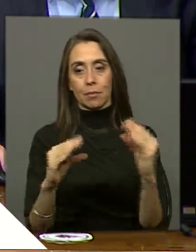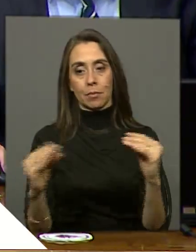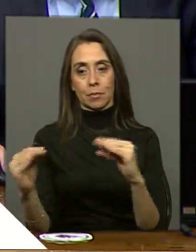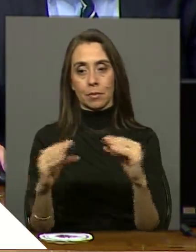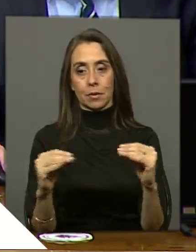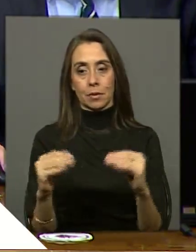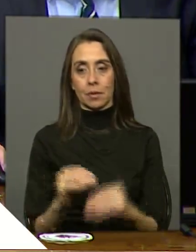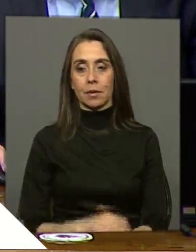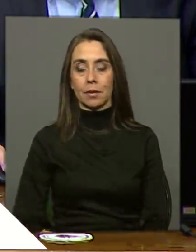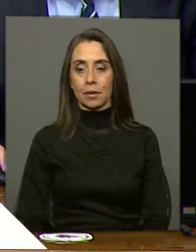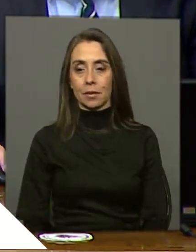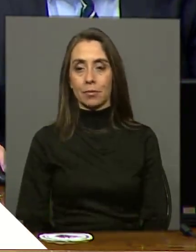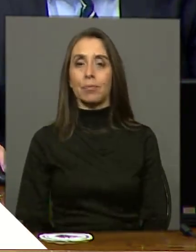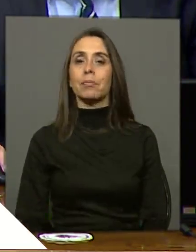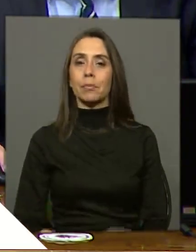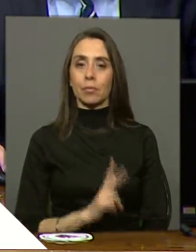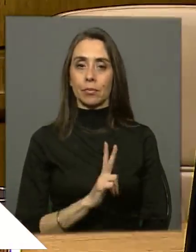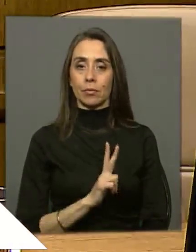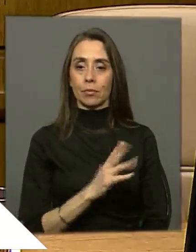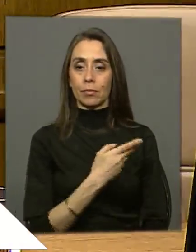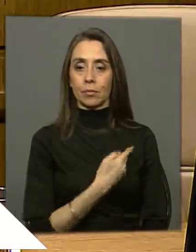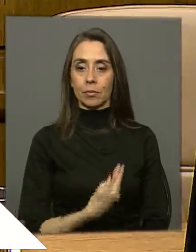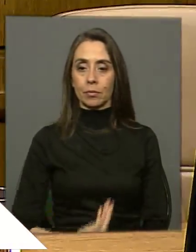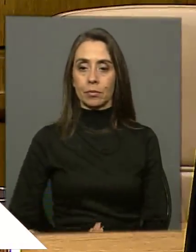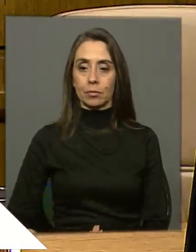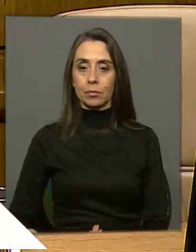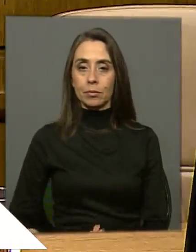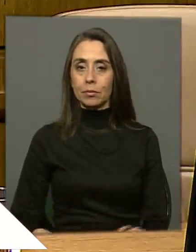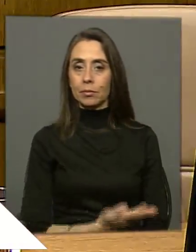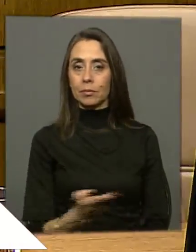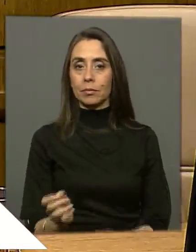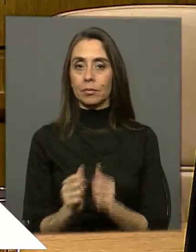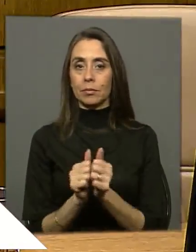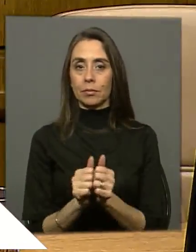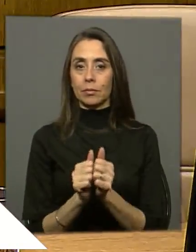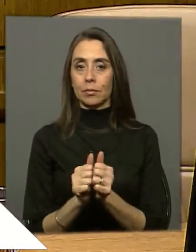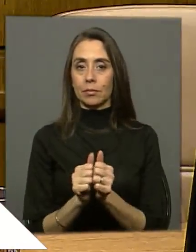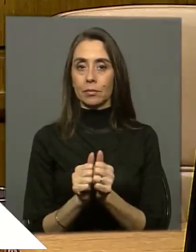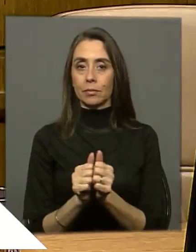Señor Presidente, estimados colegas,